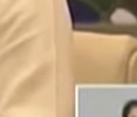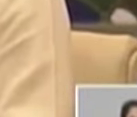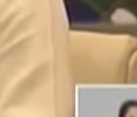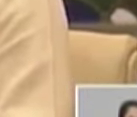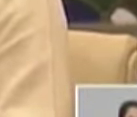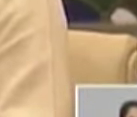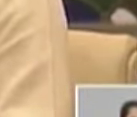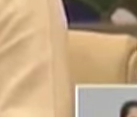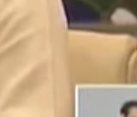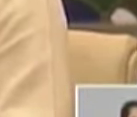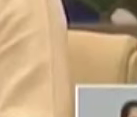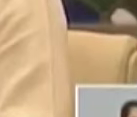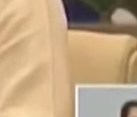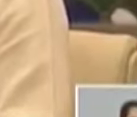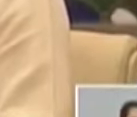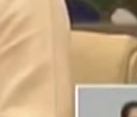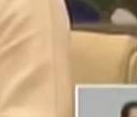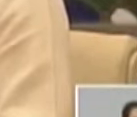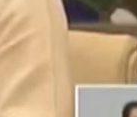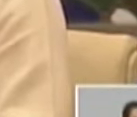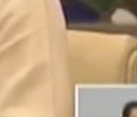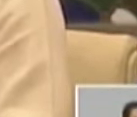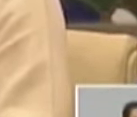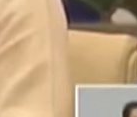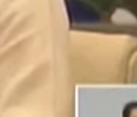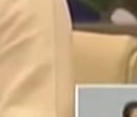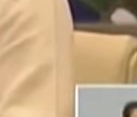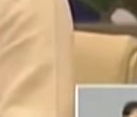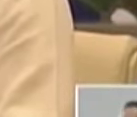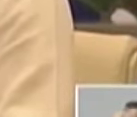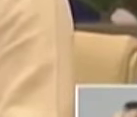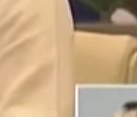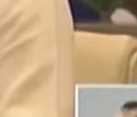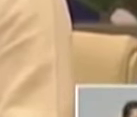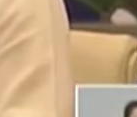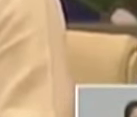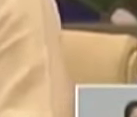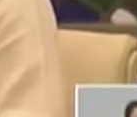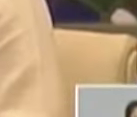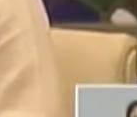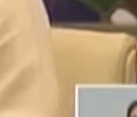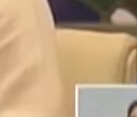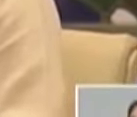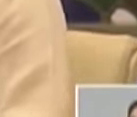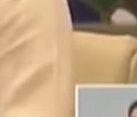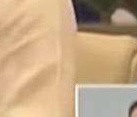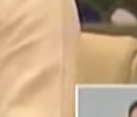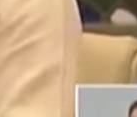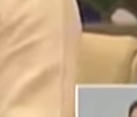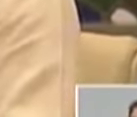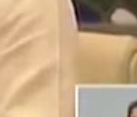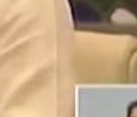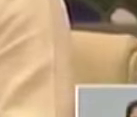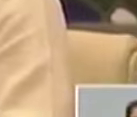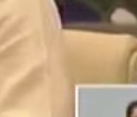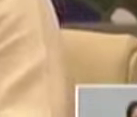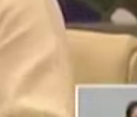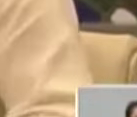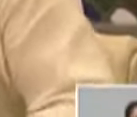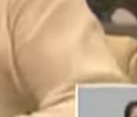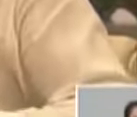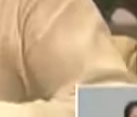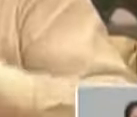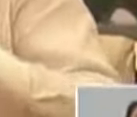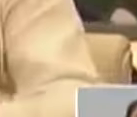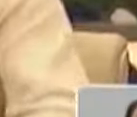autorizada la entrada de los residentes en Cuba, con la flexibilidad de garantizar la cooperación con otros países, o sea,